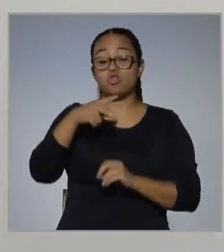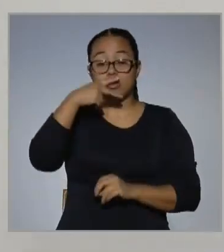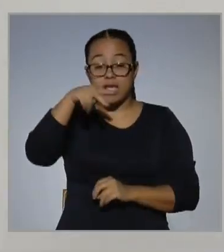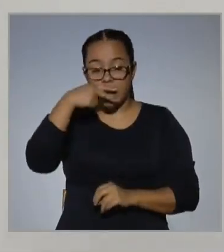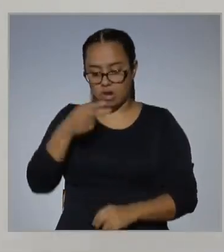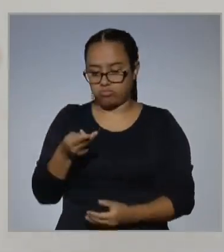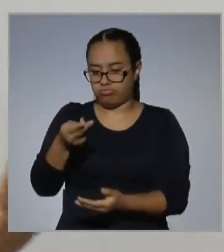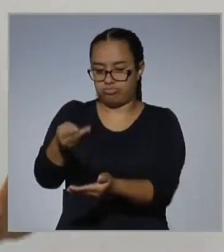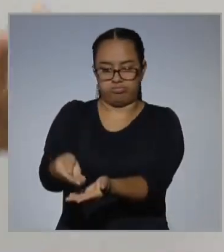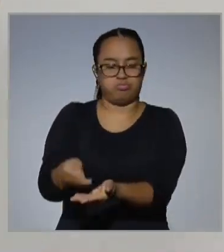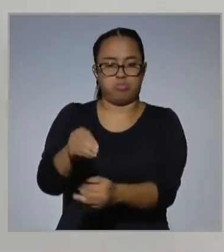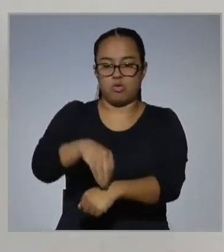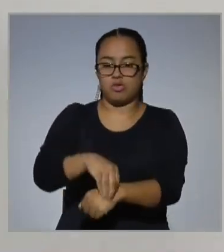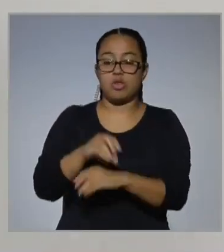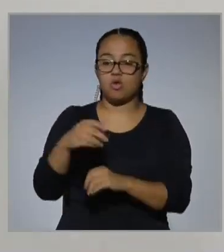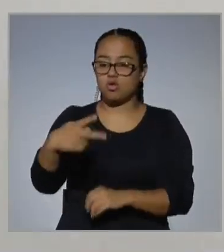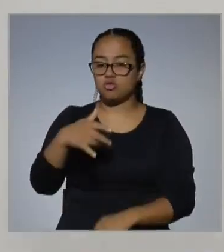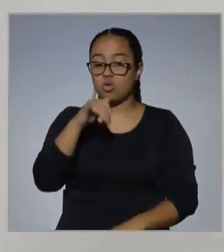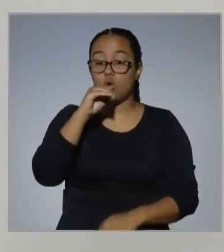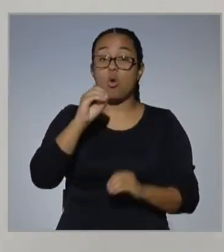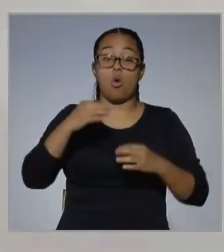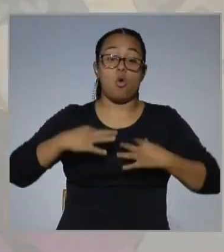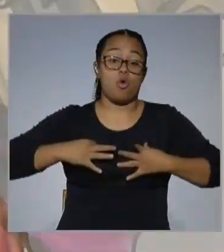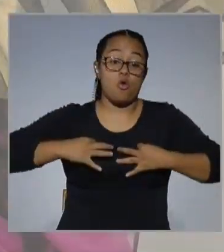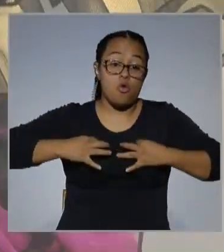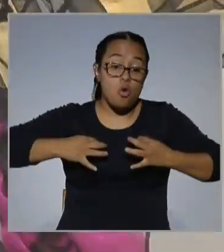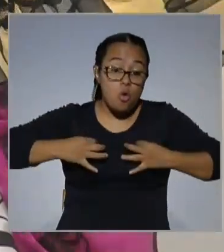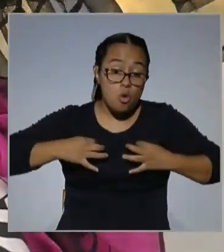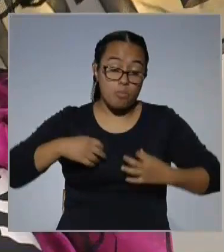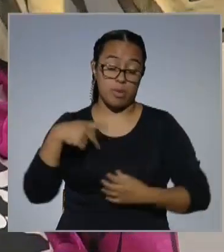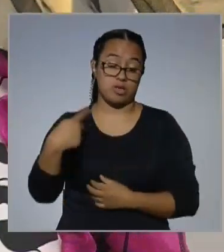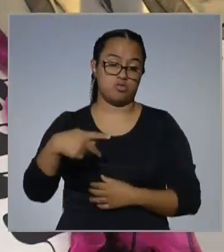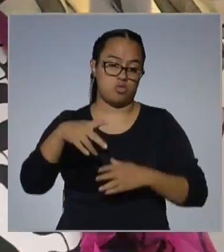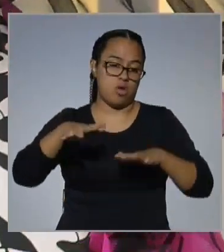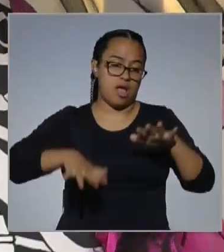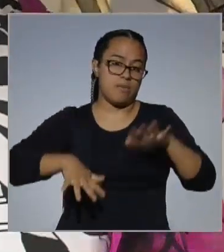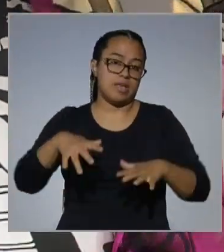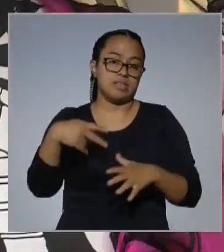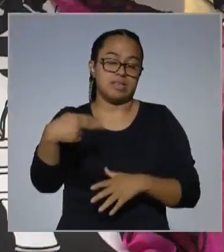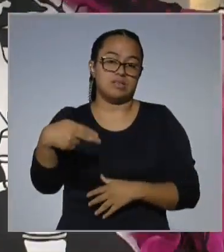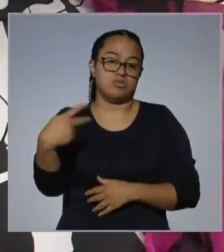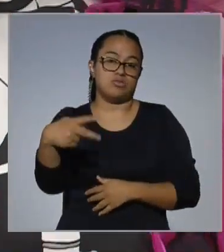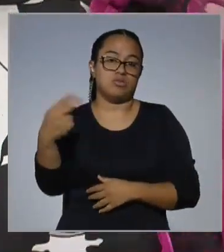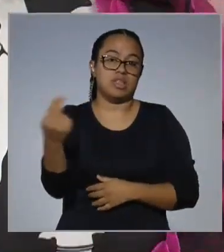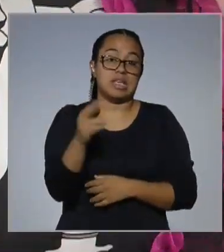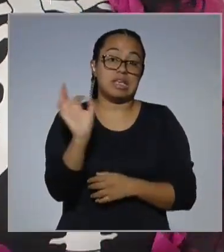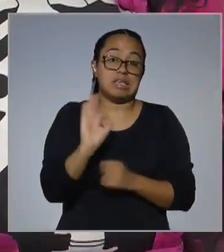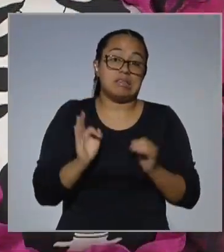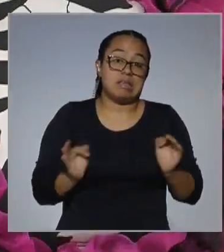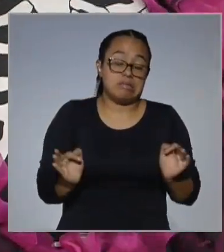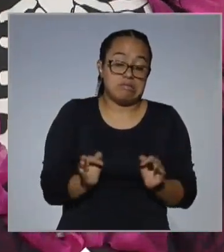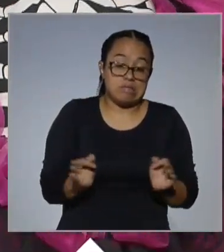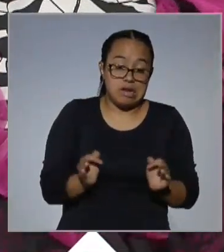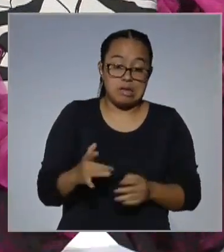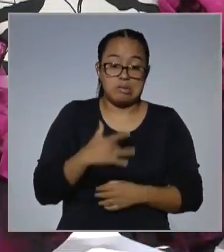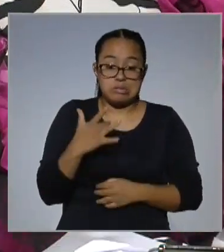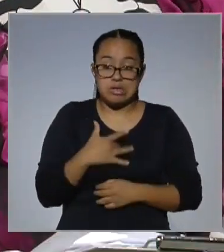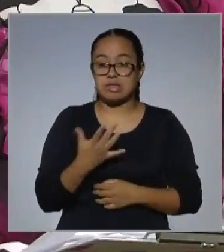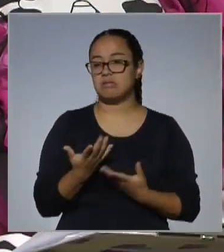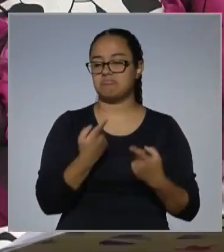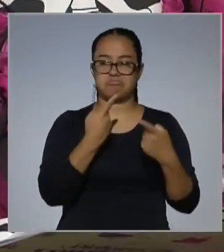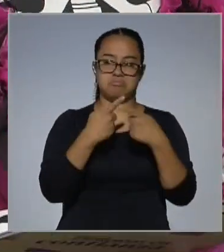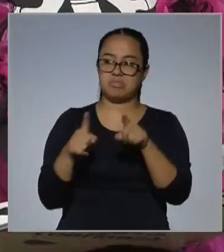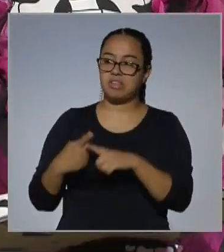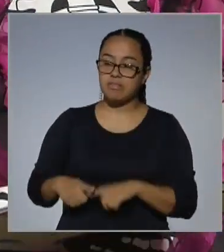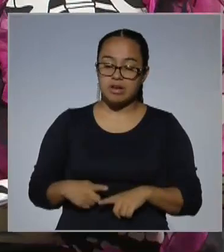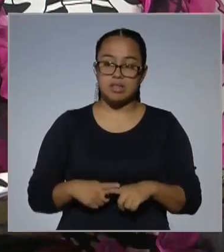ahí está su bebida, ahí está ropa incluso que necesite para el viaje si es que hace mucho frío, ¿no? Etcétera,